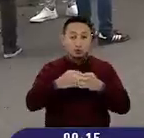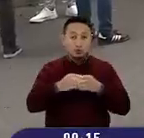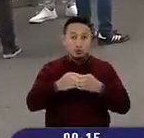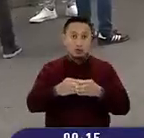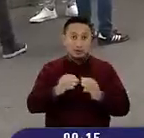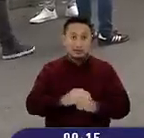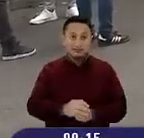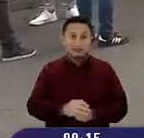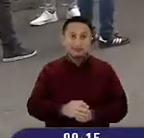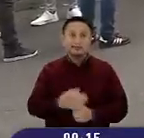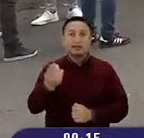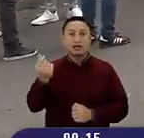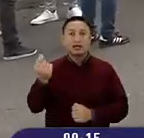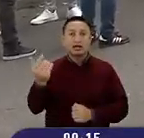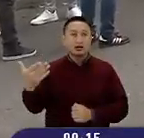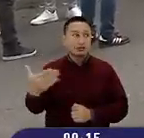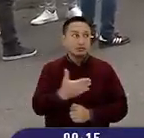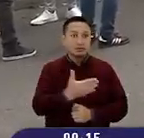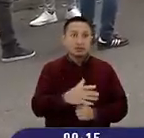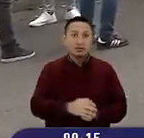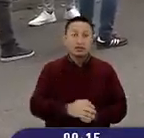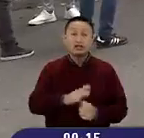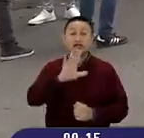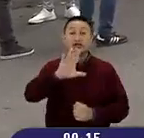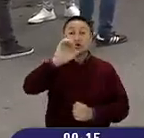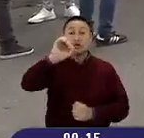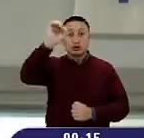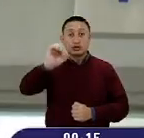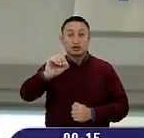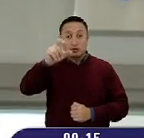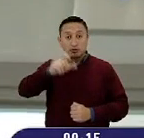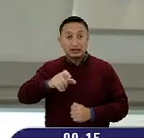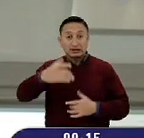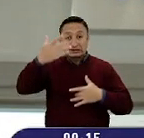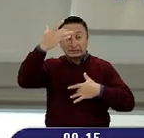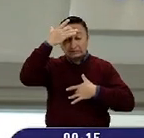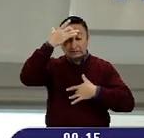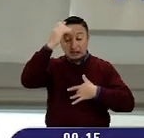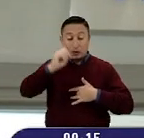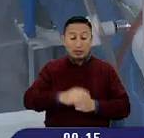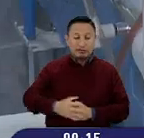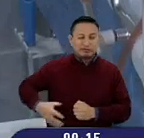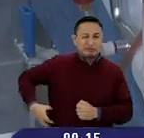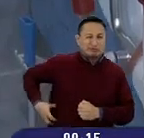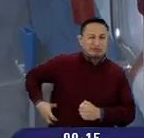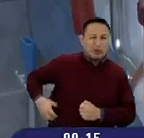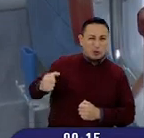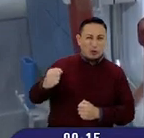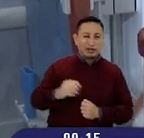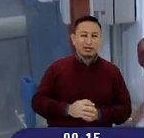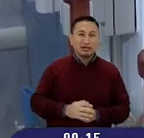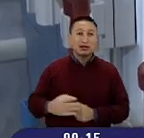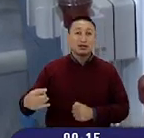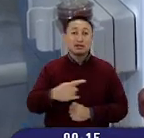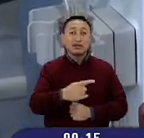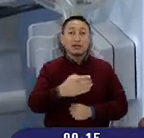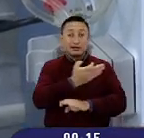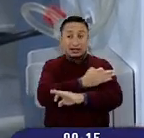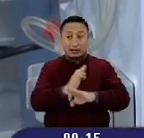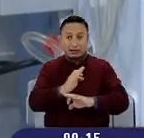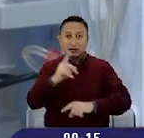la falta de dinero ha ocasionado que el 5% de pacientes con enfermedades renales catastróficas no puedan acceder a su